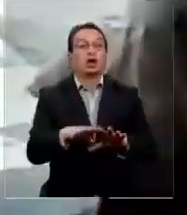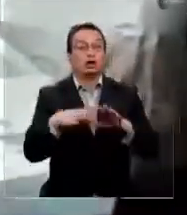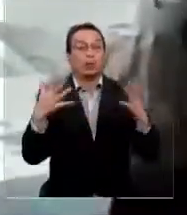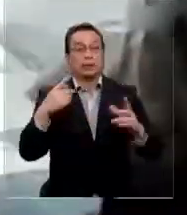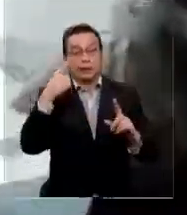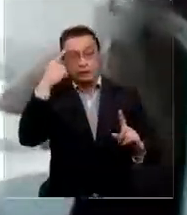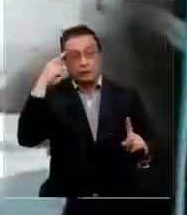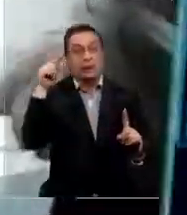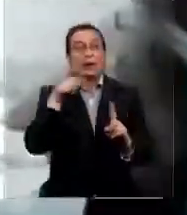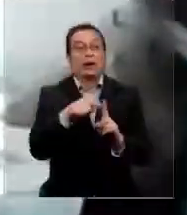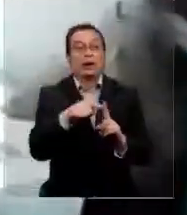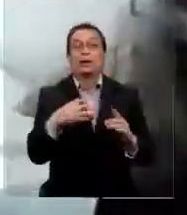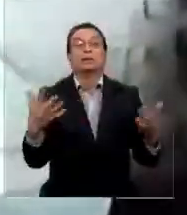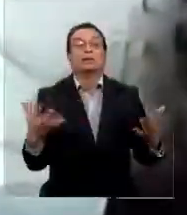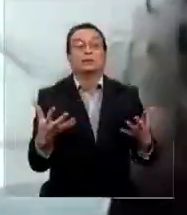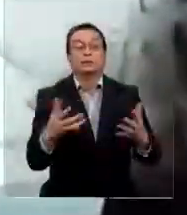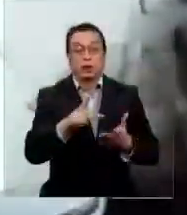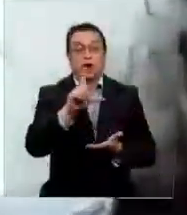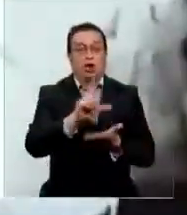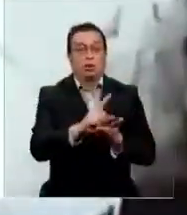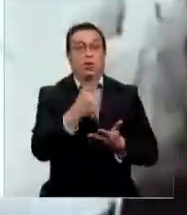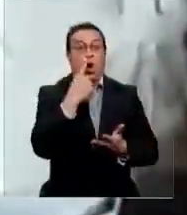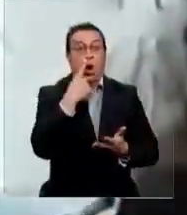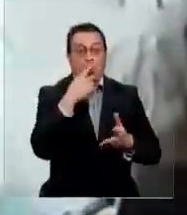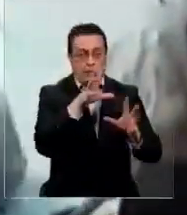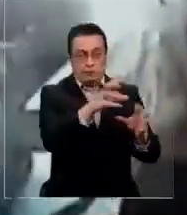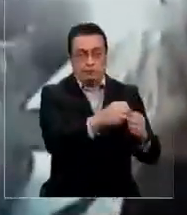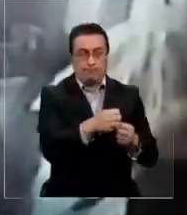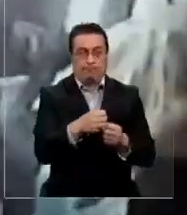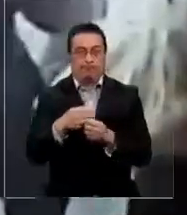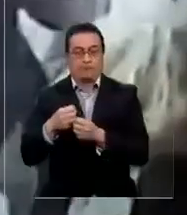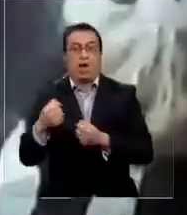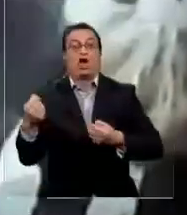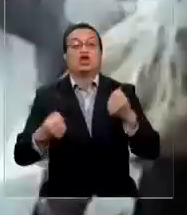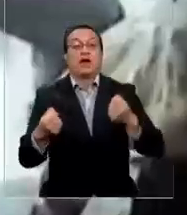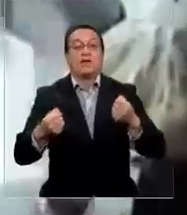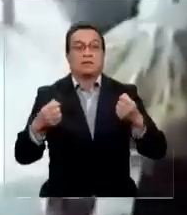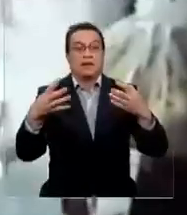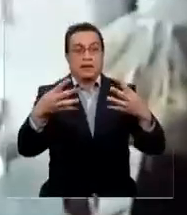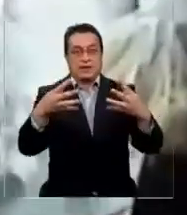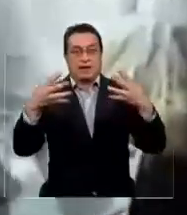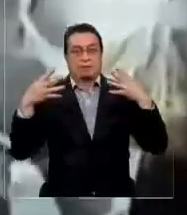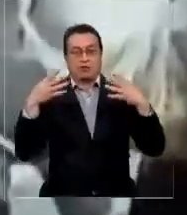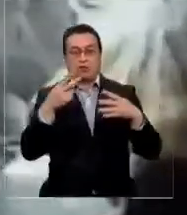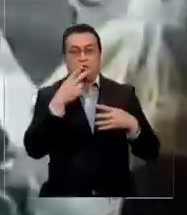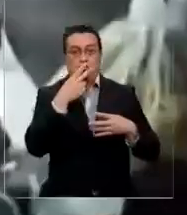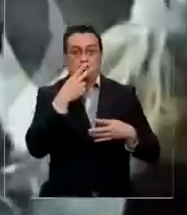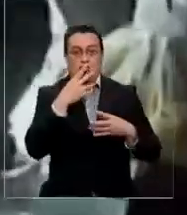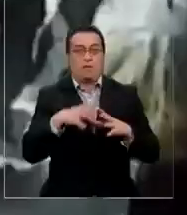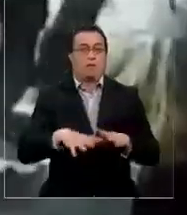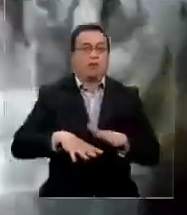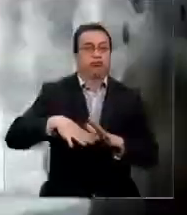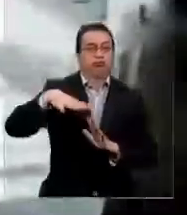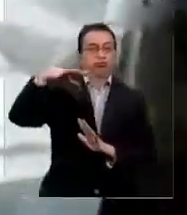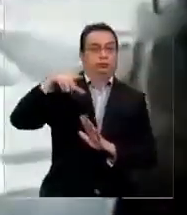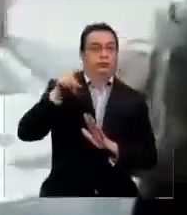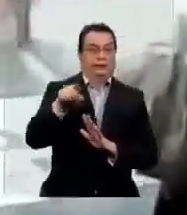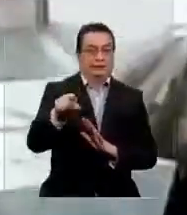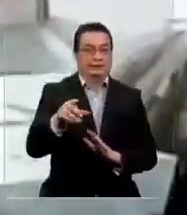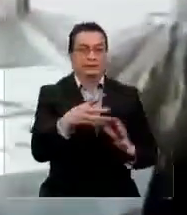su objetivo era sacar de esta tienda a un hombre quien era el conductor de un camión lleno de cigarros.